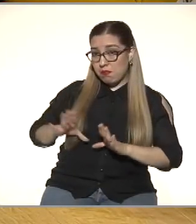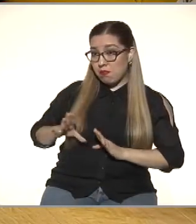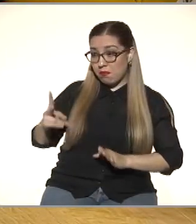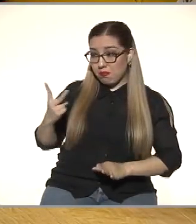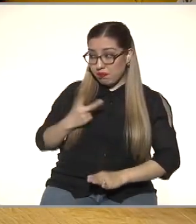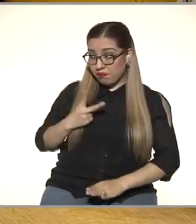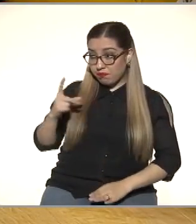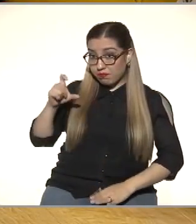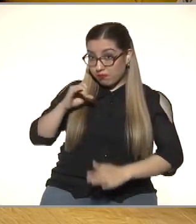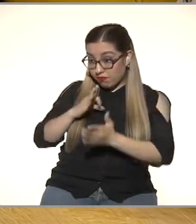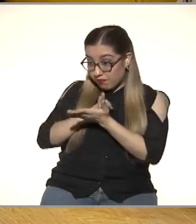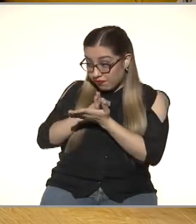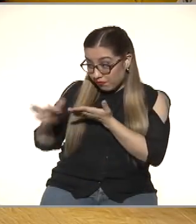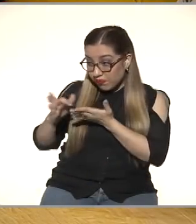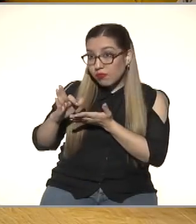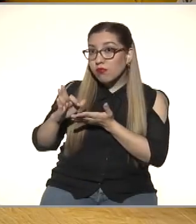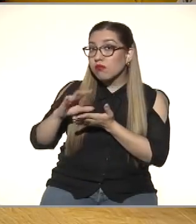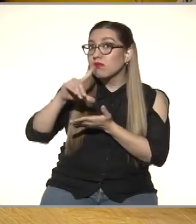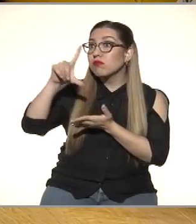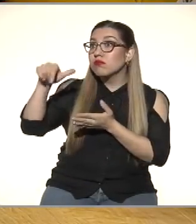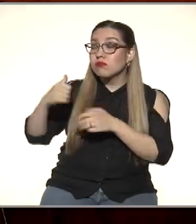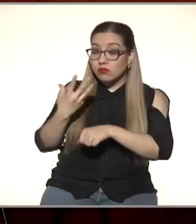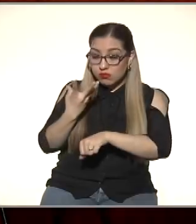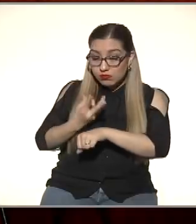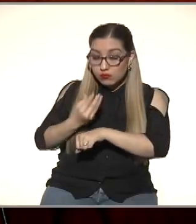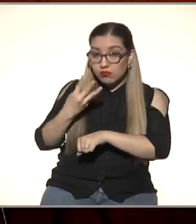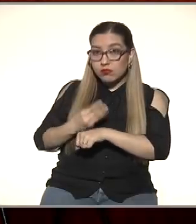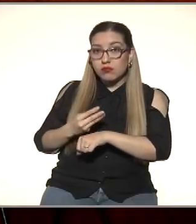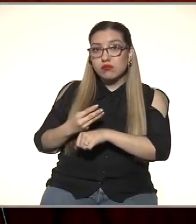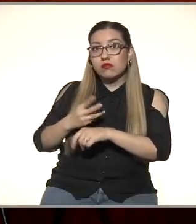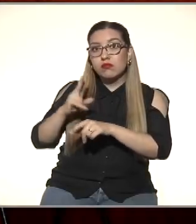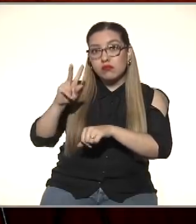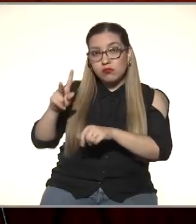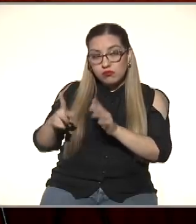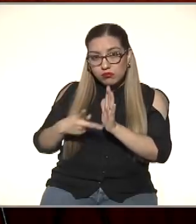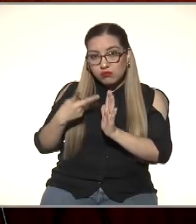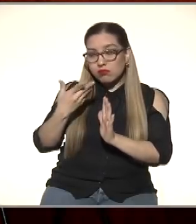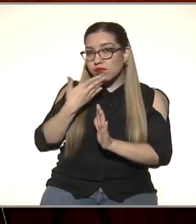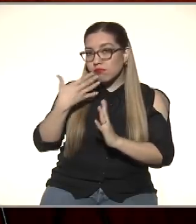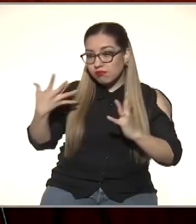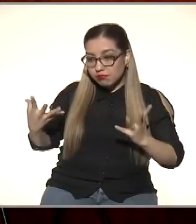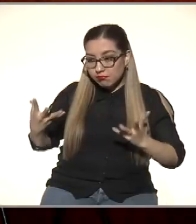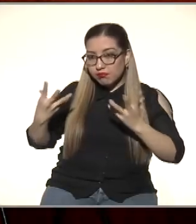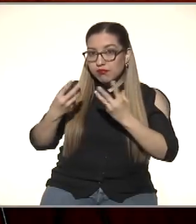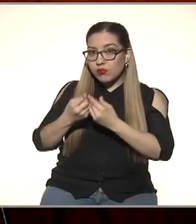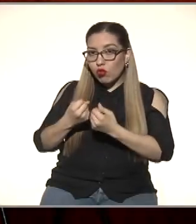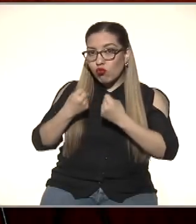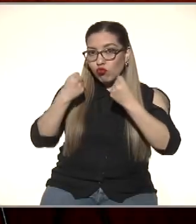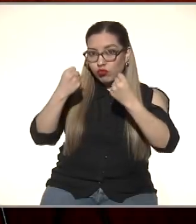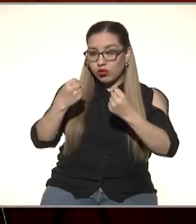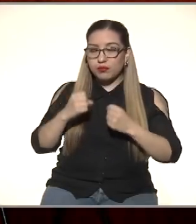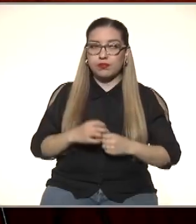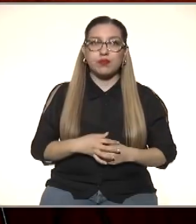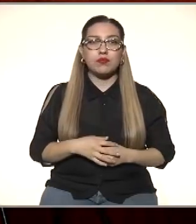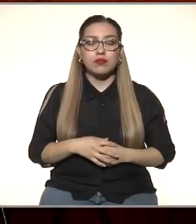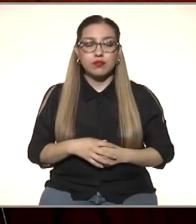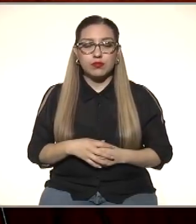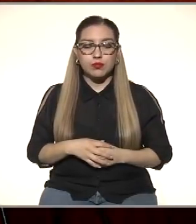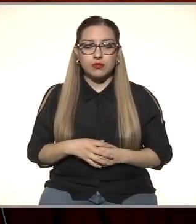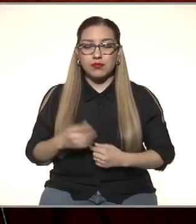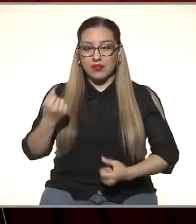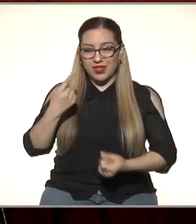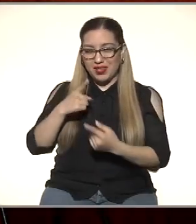no necesariamente se desquebraja todo en ese momento. Claro. A veces, por ahí decía uno de los comentarios, me